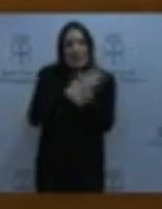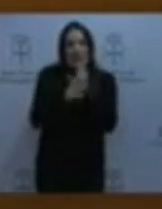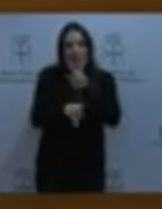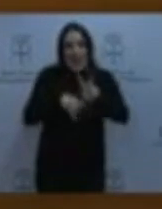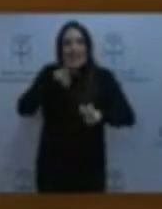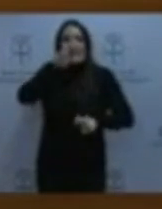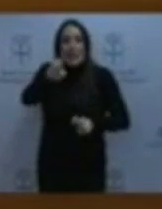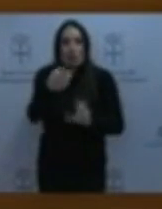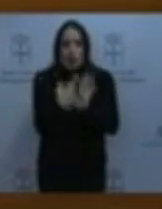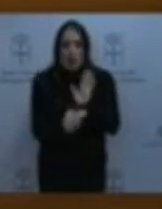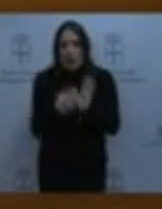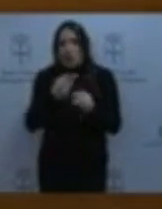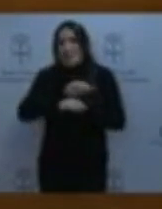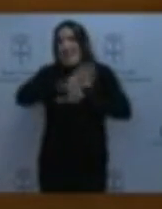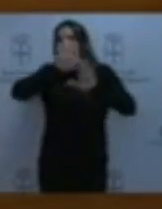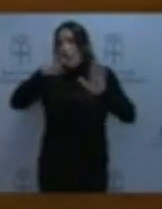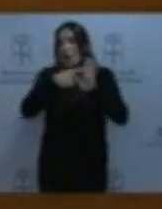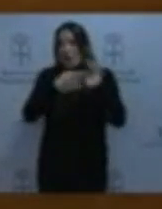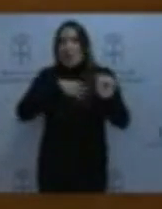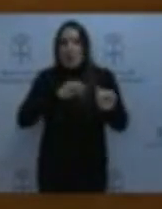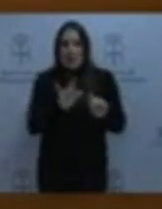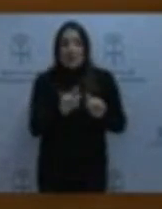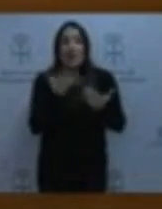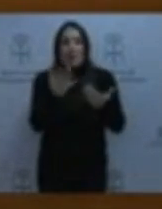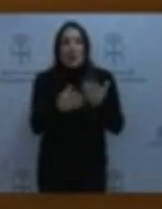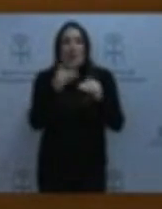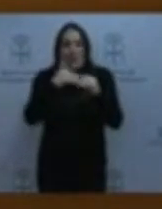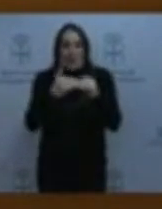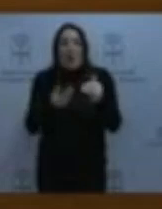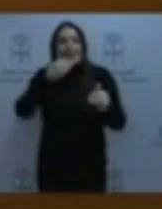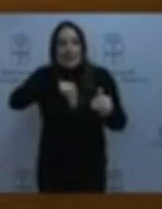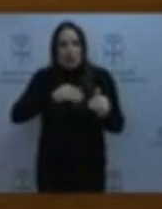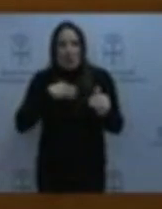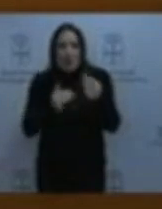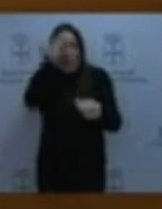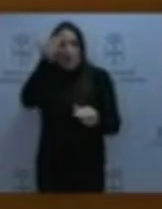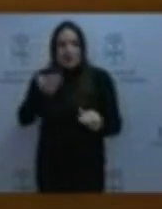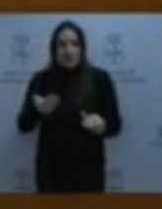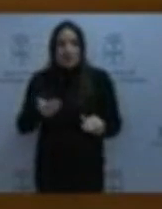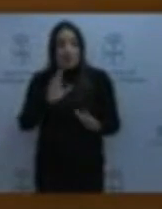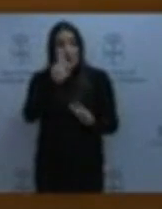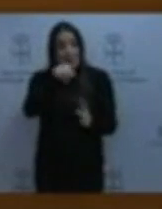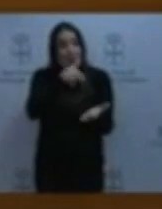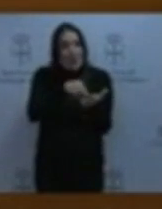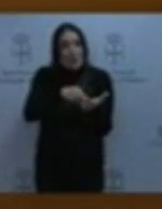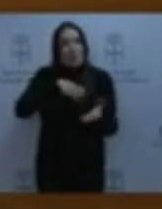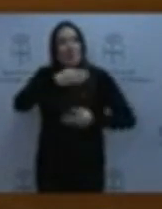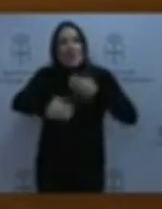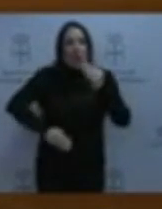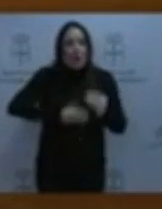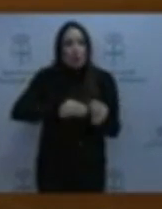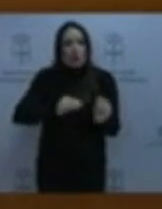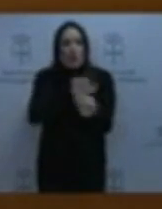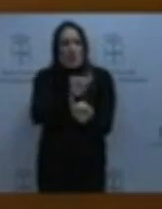es evidente que se puede hacer, proponemos incluso elevar el mínimo exento, pero sobre todo, los impuestos se pueden utilizar de manera mucho